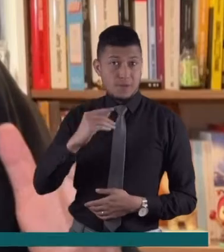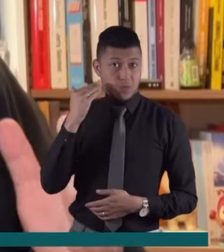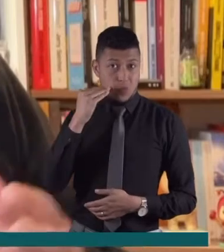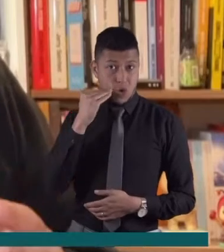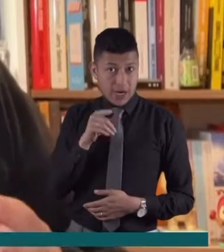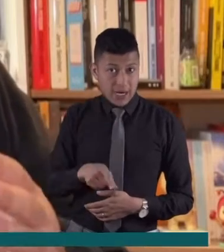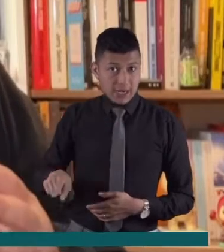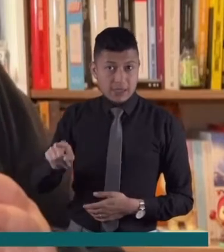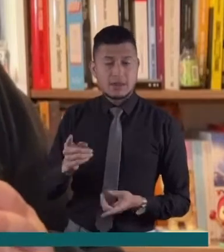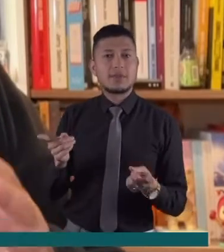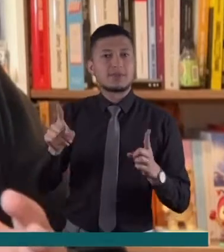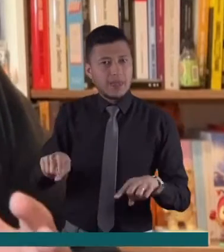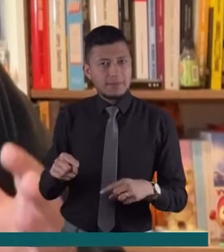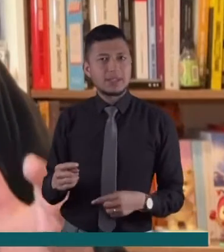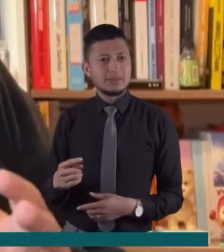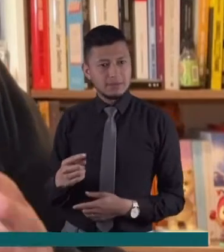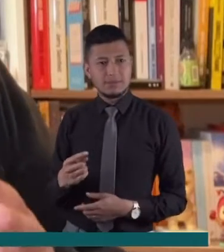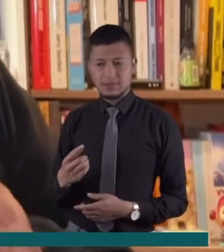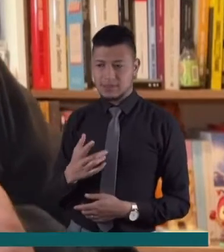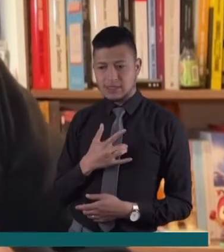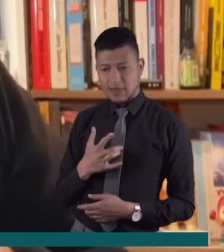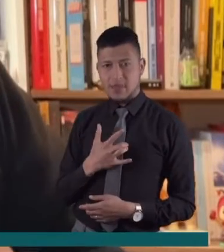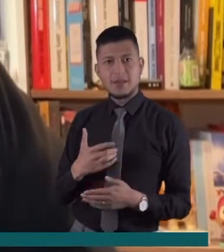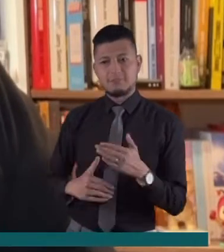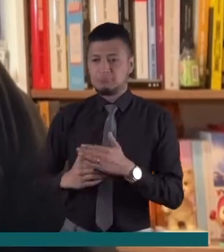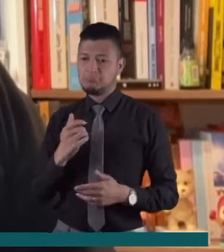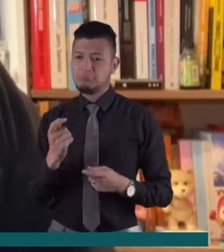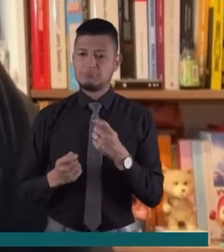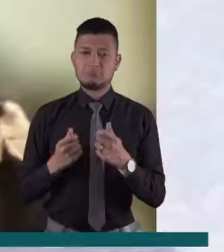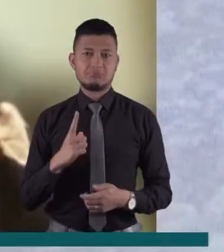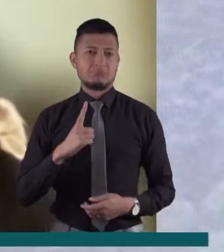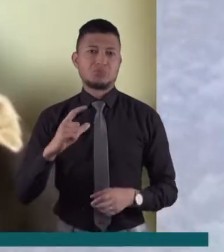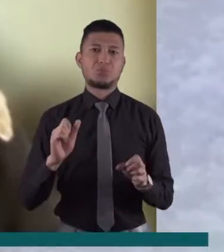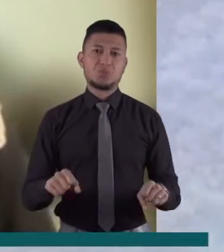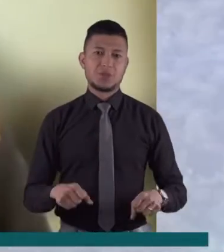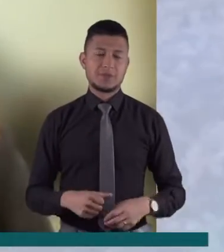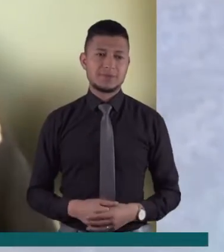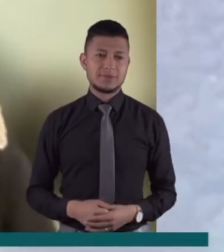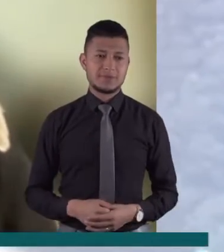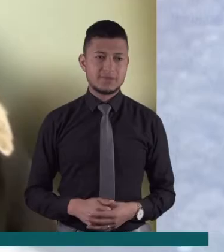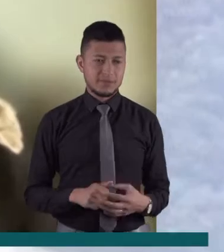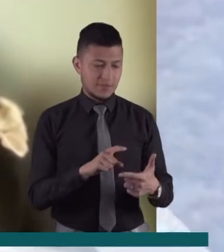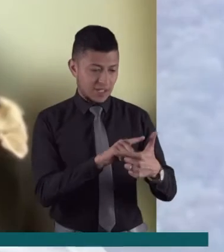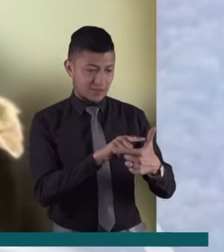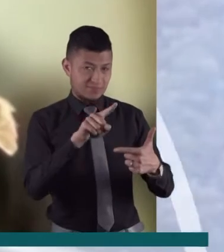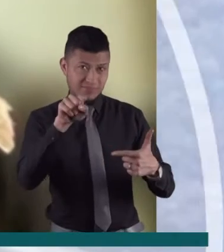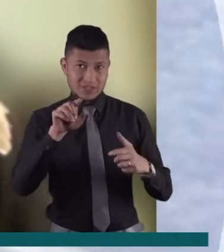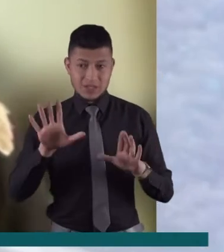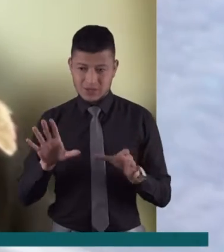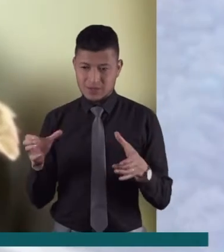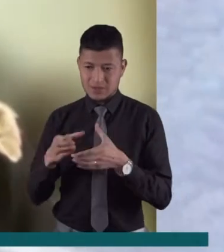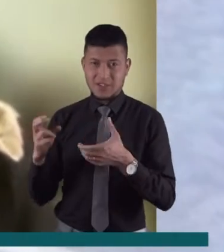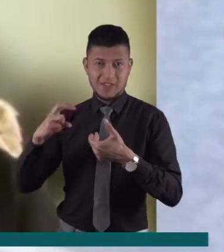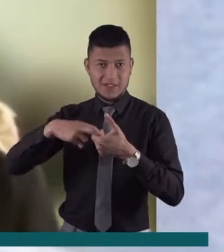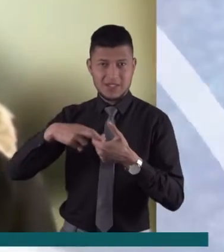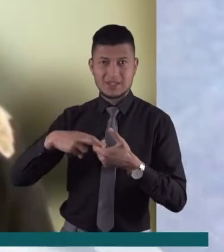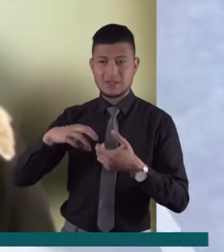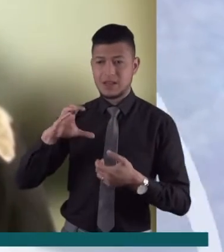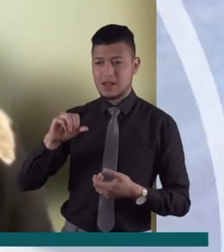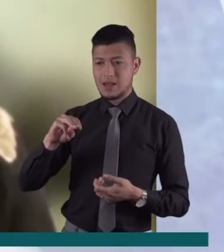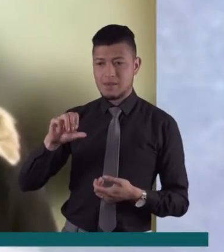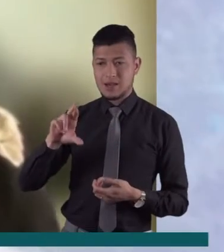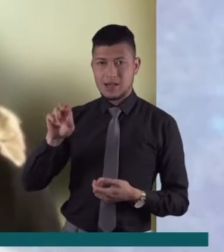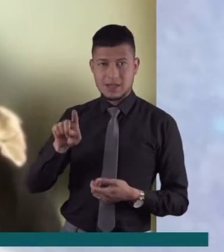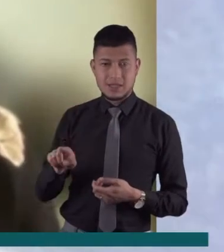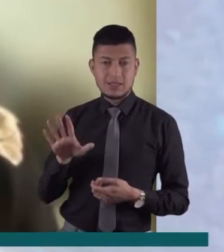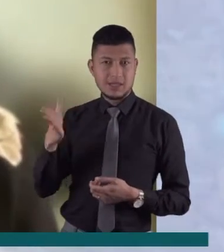son Quienes más se les ha apoyado para que estén en cabeza de esto una cifra que entregó cámaras en el 2021 Y es que